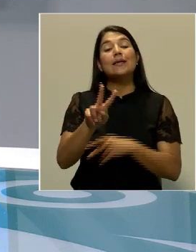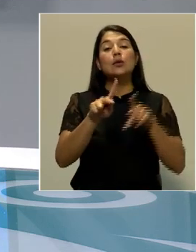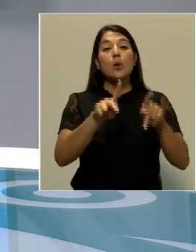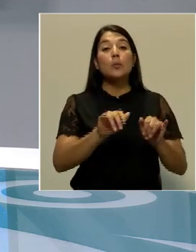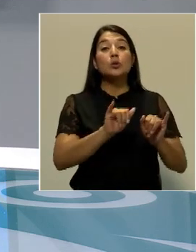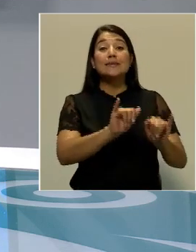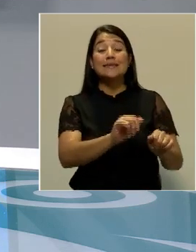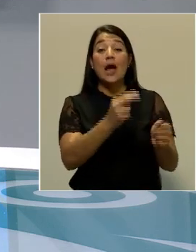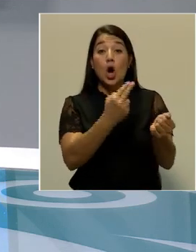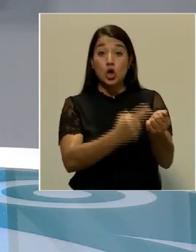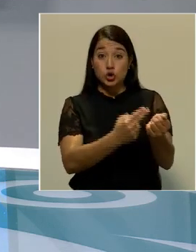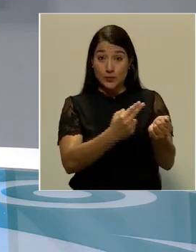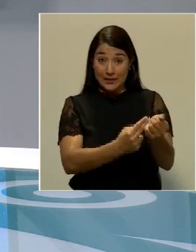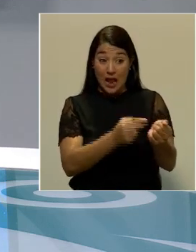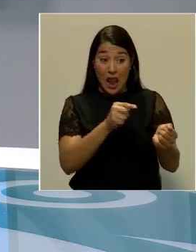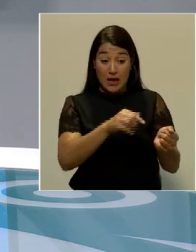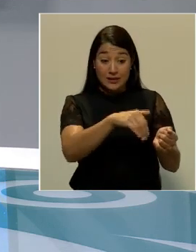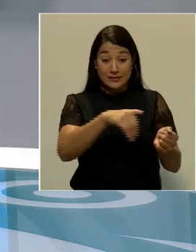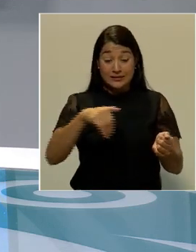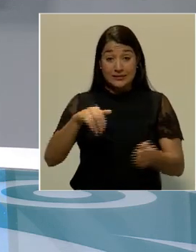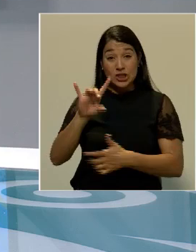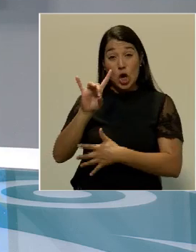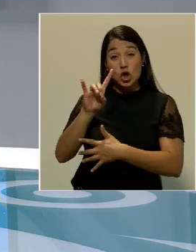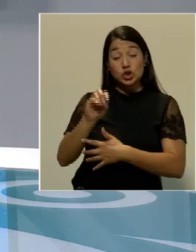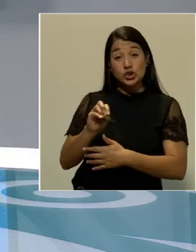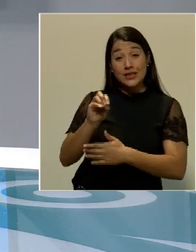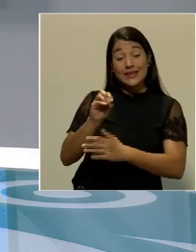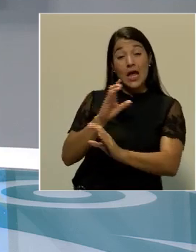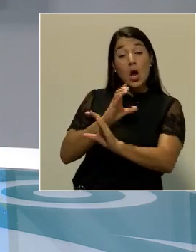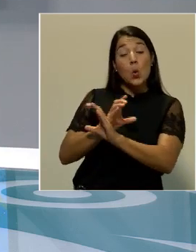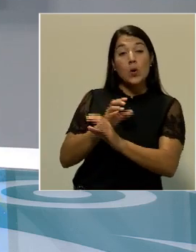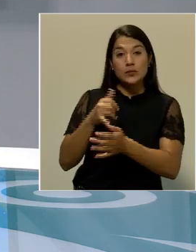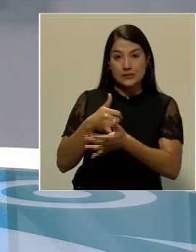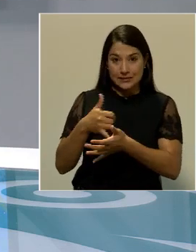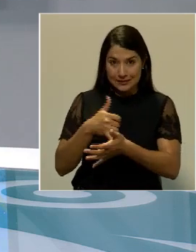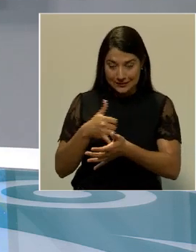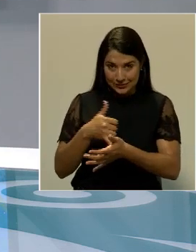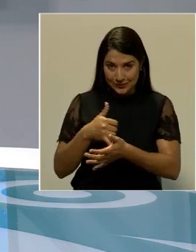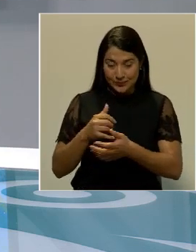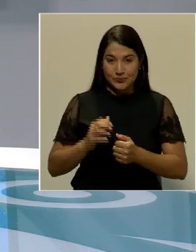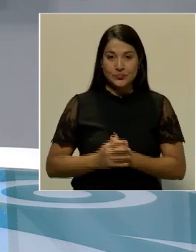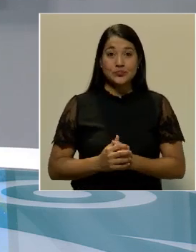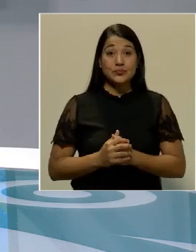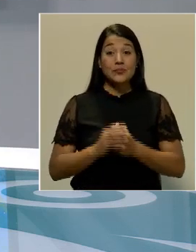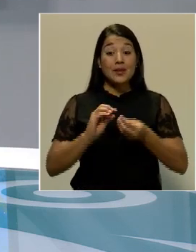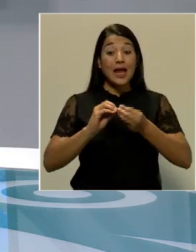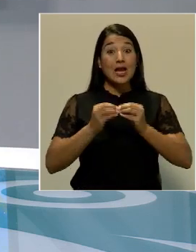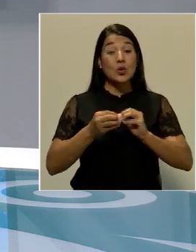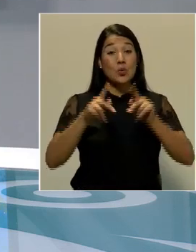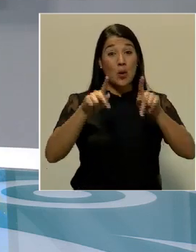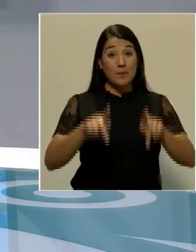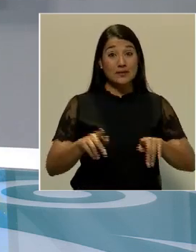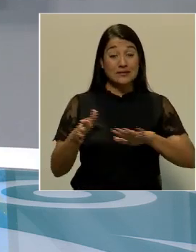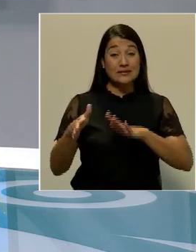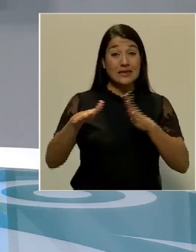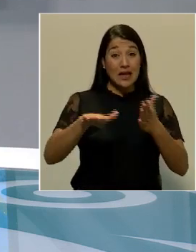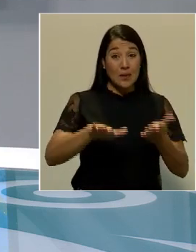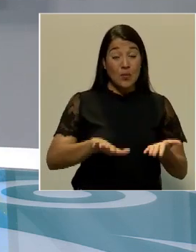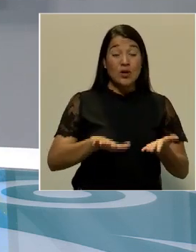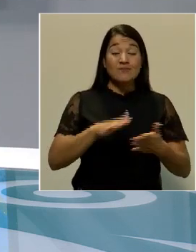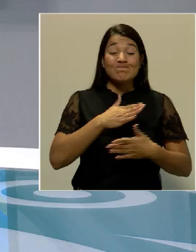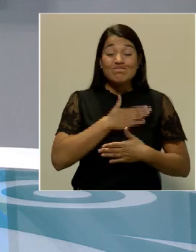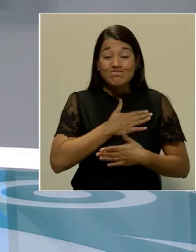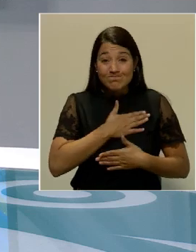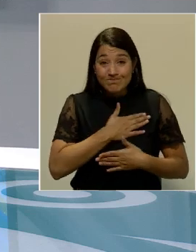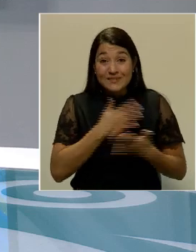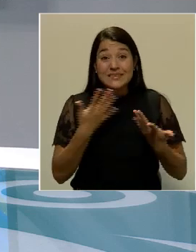personas hospitalizadas y 80 pacientes en cuidados intensivos. La cantidad de muertes alcanza el